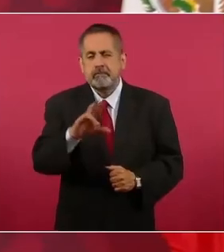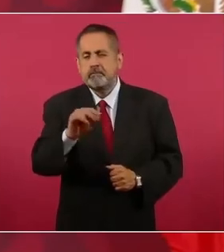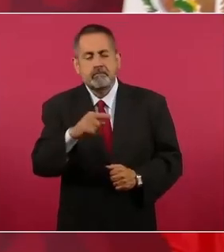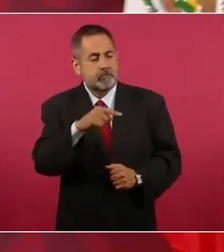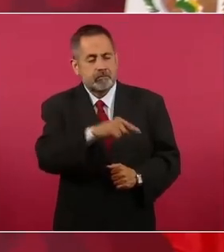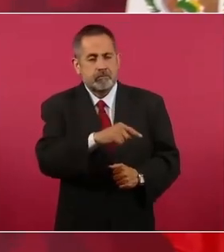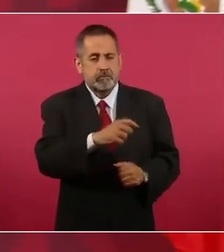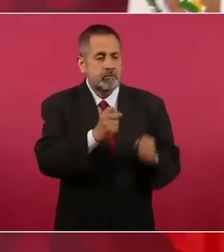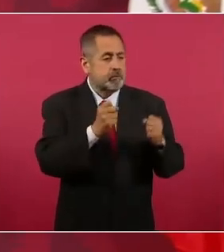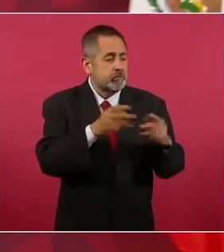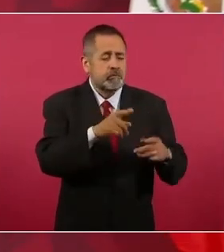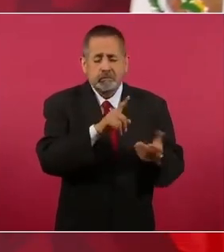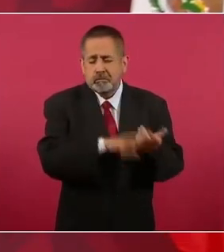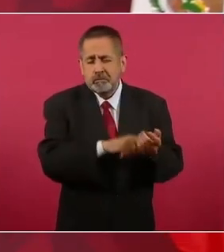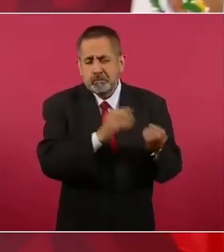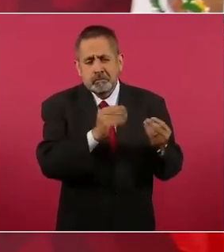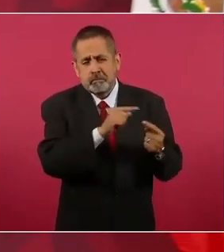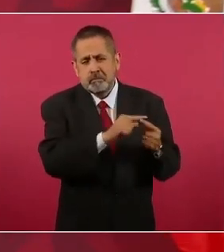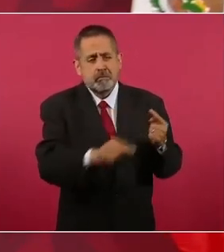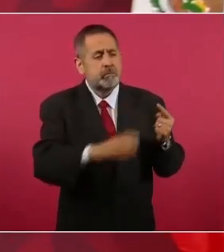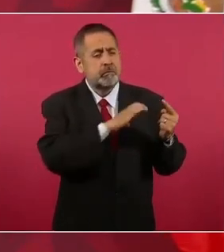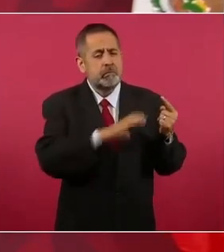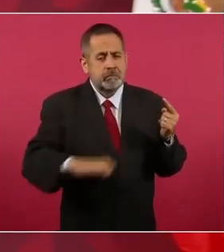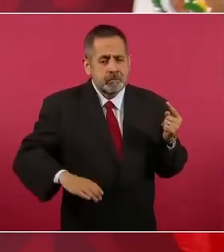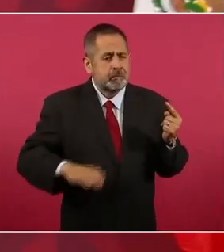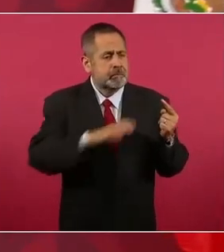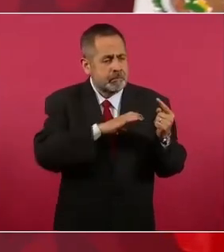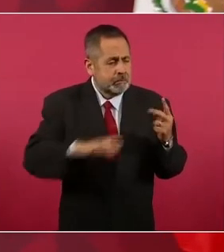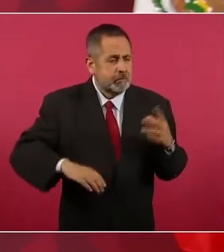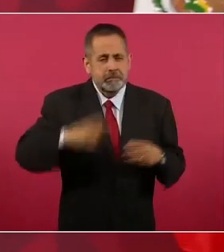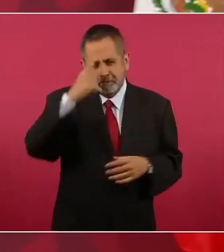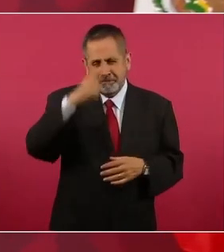Muchos candidatos a presidentes municipales,